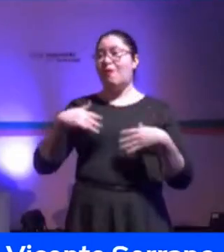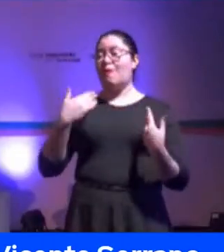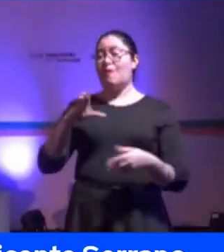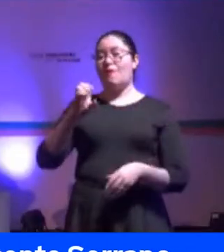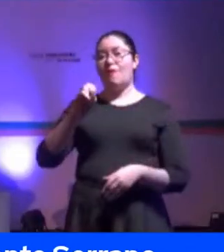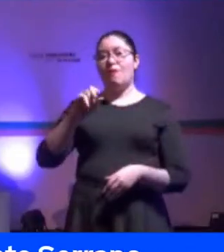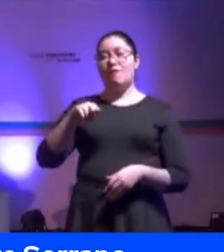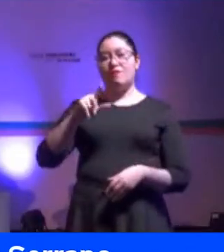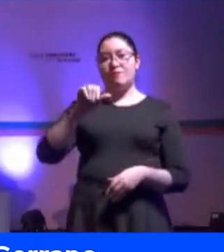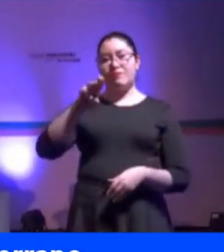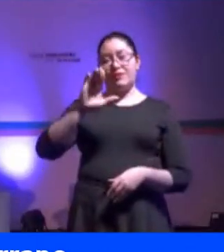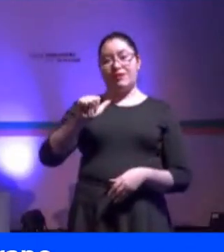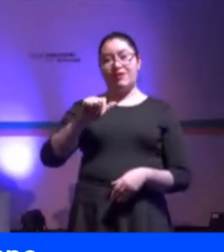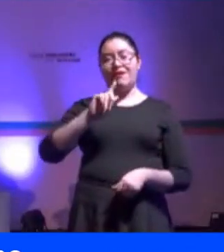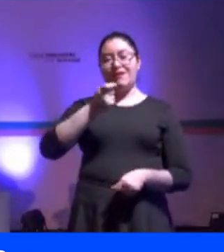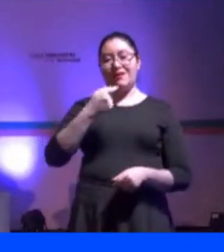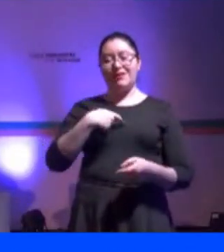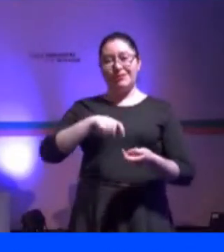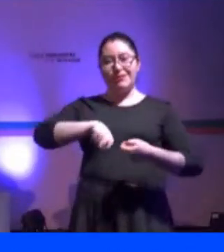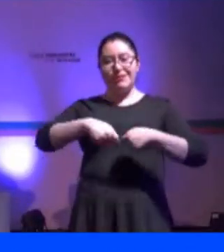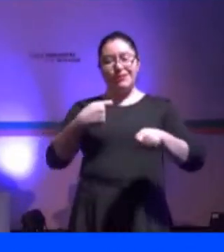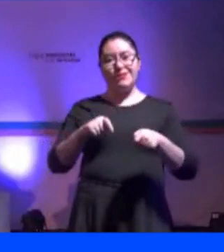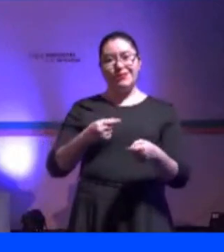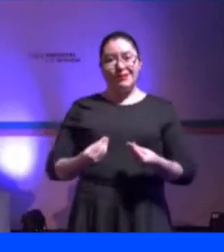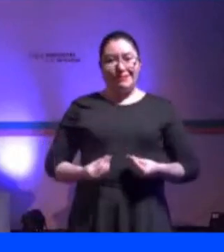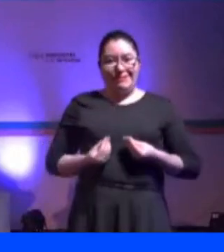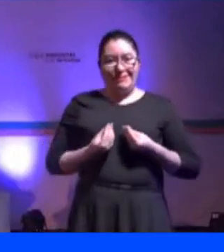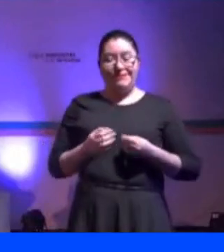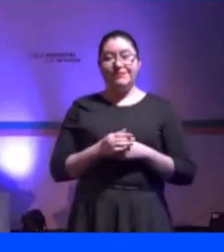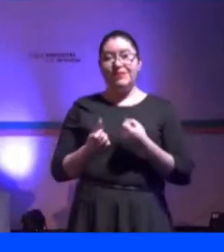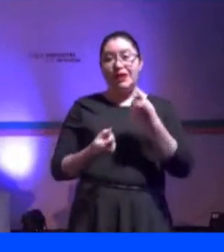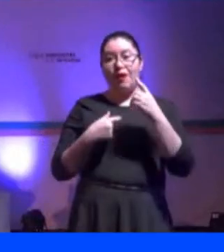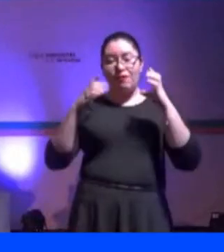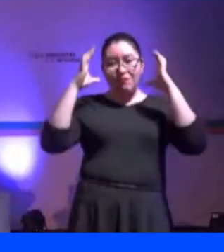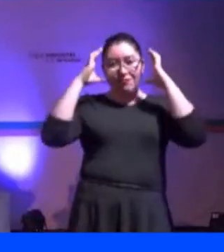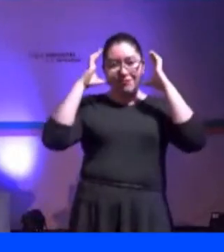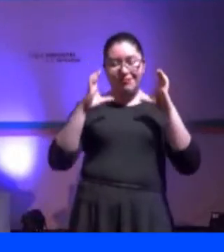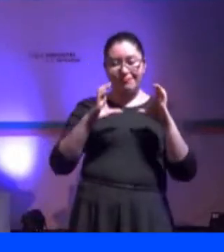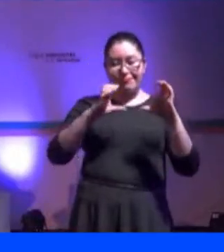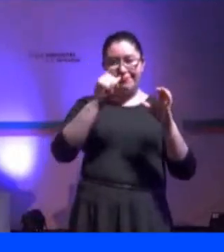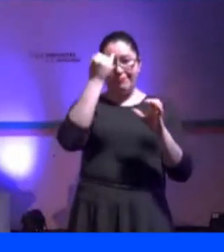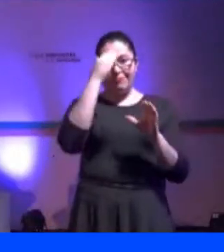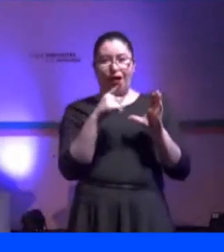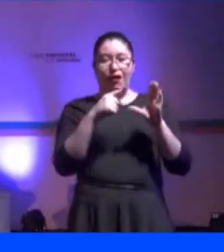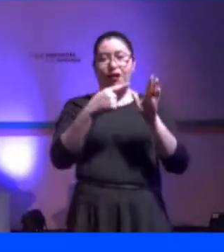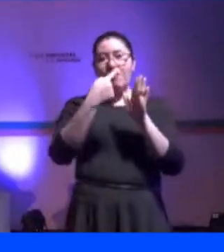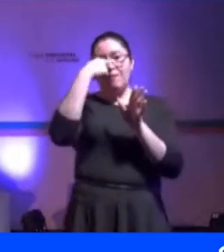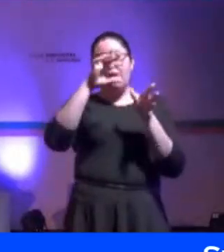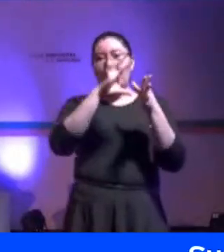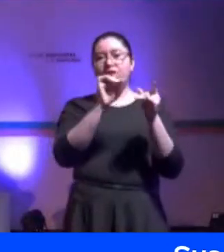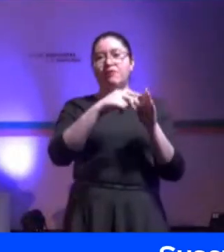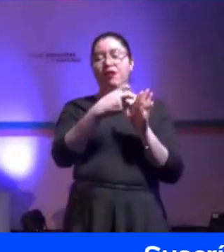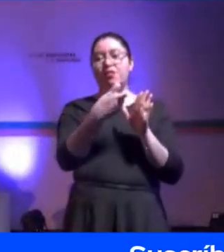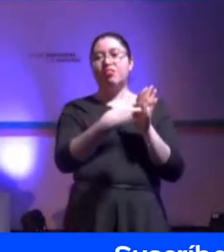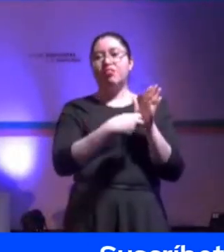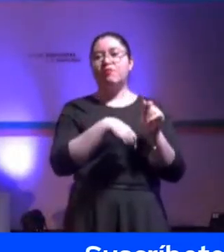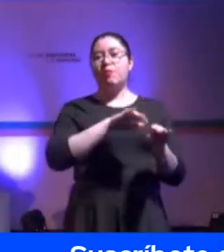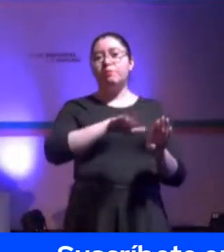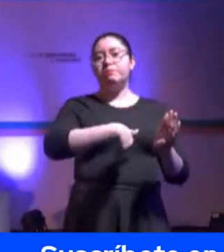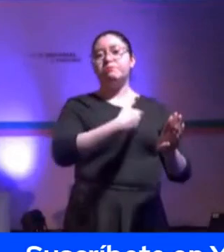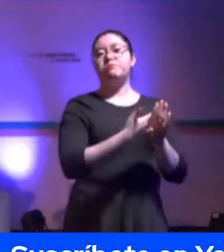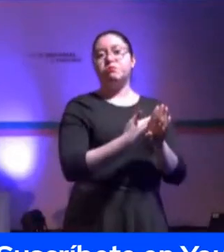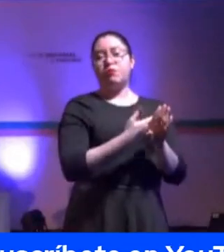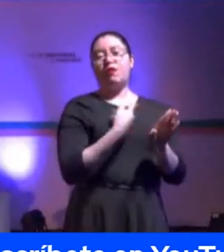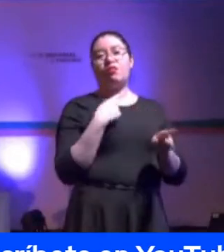significa habitante de hule. Y hay quienes utilizan las imágenes de las cabezas olmecas para hacer comentarios racistas, para